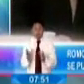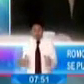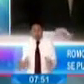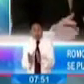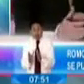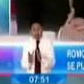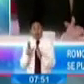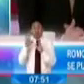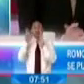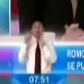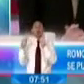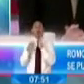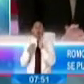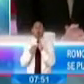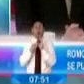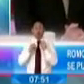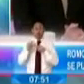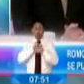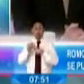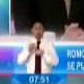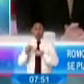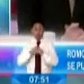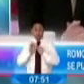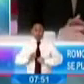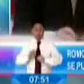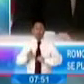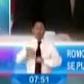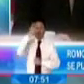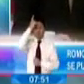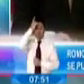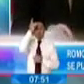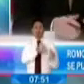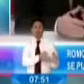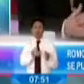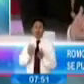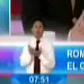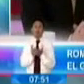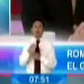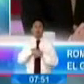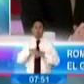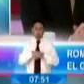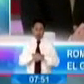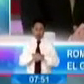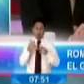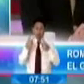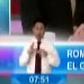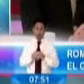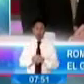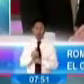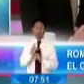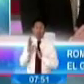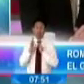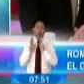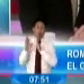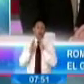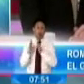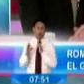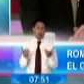que se otorguen créditos, y también la definición de deudas, los diferimientos, servicios básicos y también de